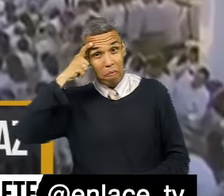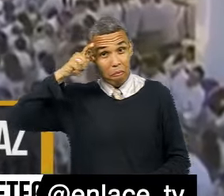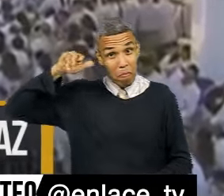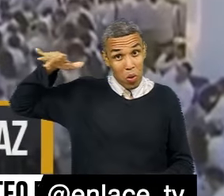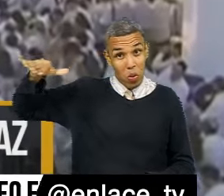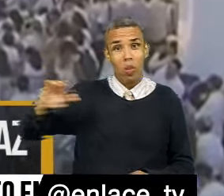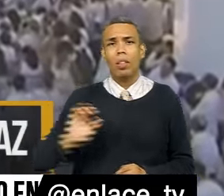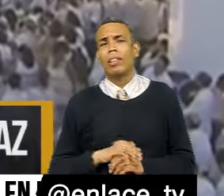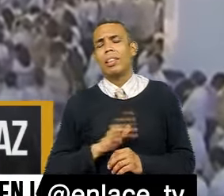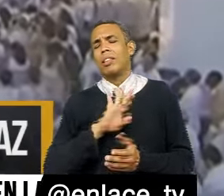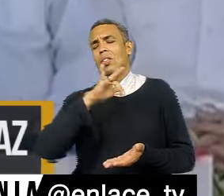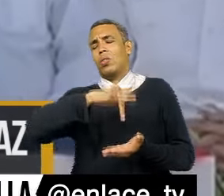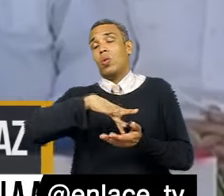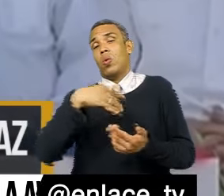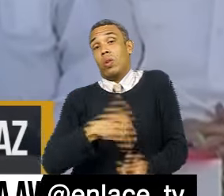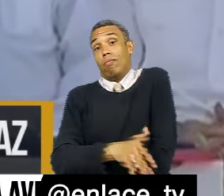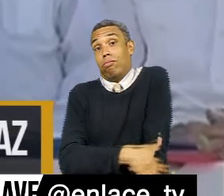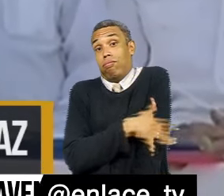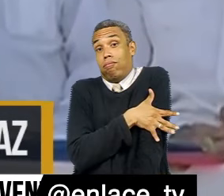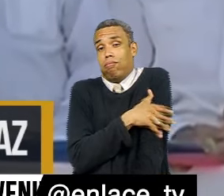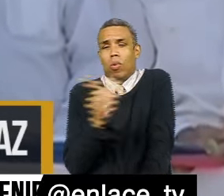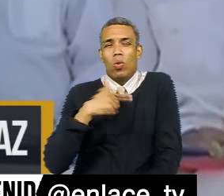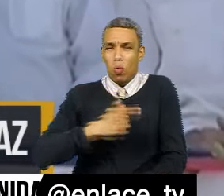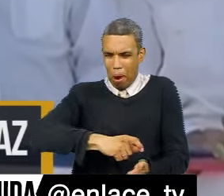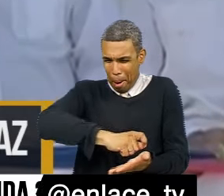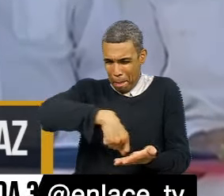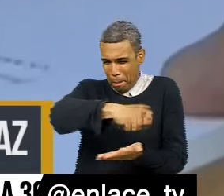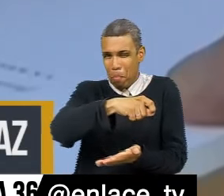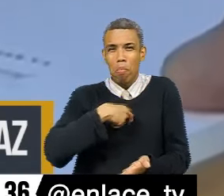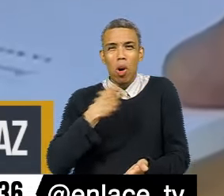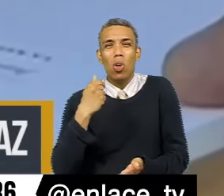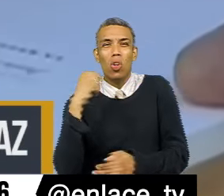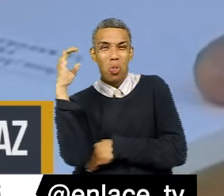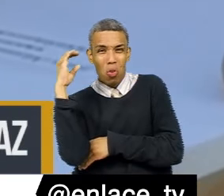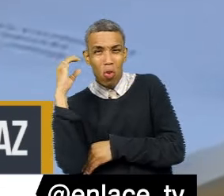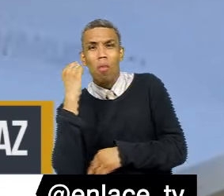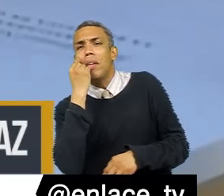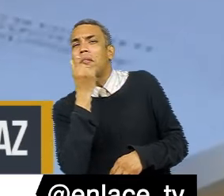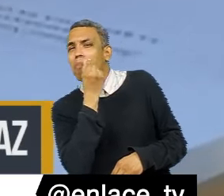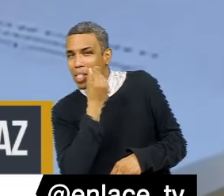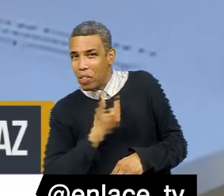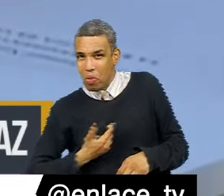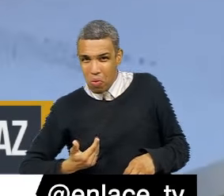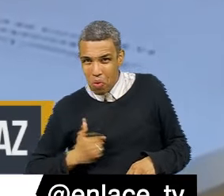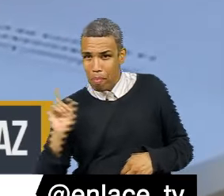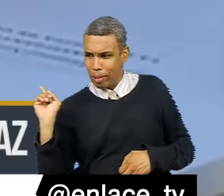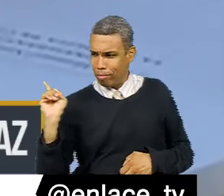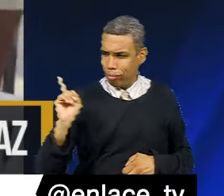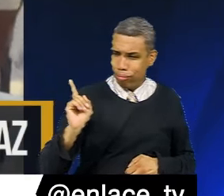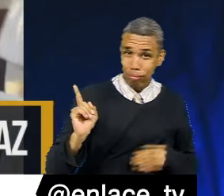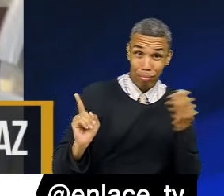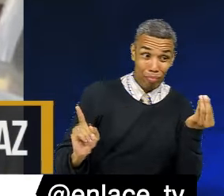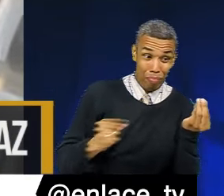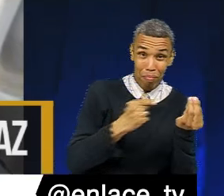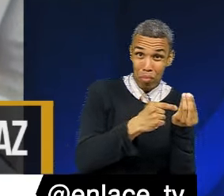de su carrera como periodista, cubrir la firma protocolaria de los acuerdos de paz entre el gobierno nacional y la guerrilla de las FARC.